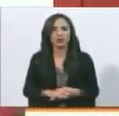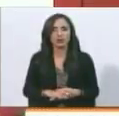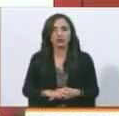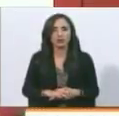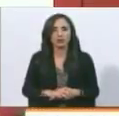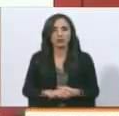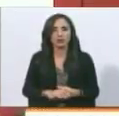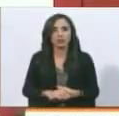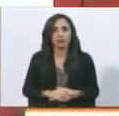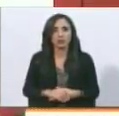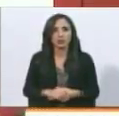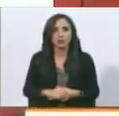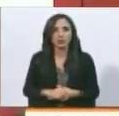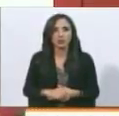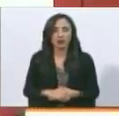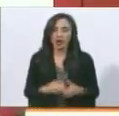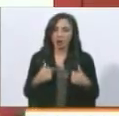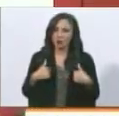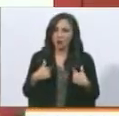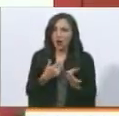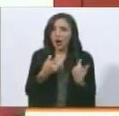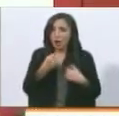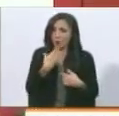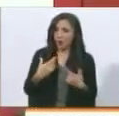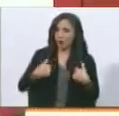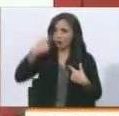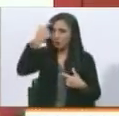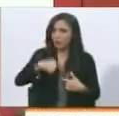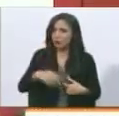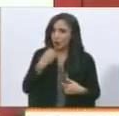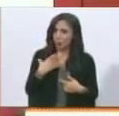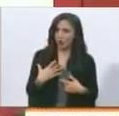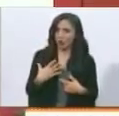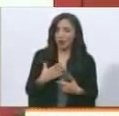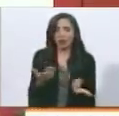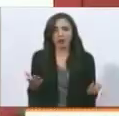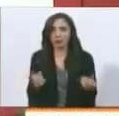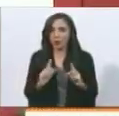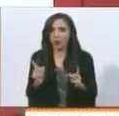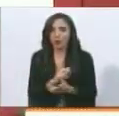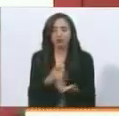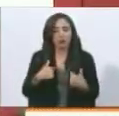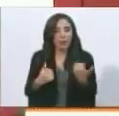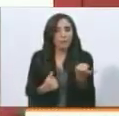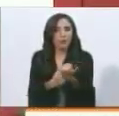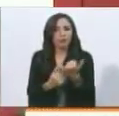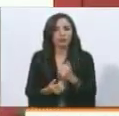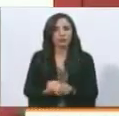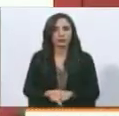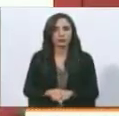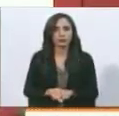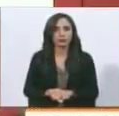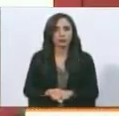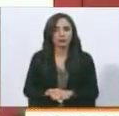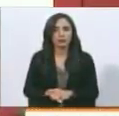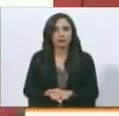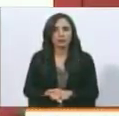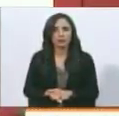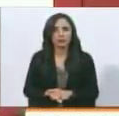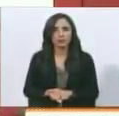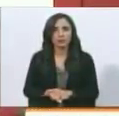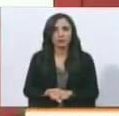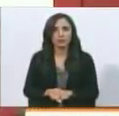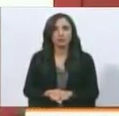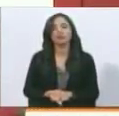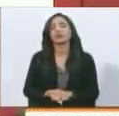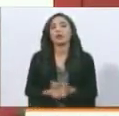de qué? Pues yo soy buena gente. ¿Esos bichos son buena gente para pasar a alguien que no conocen? Esa no se la come nadie.